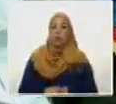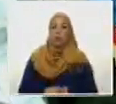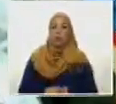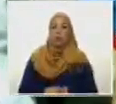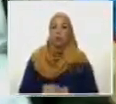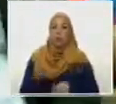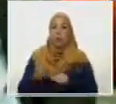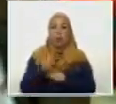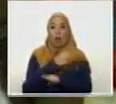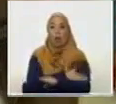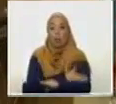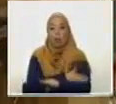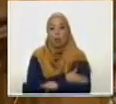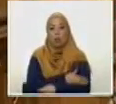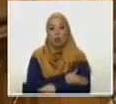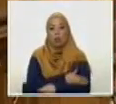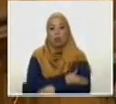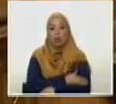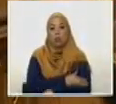Ante esto,